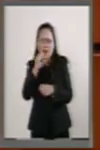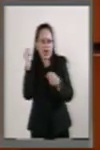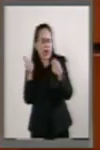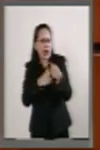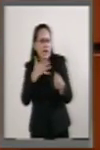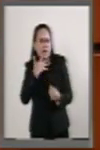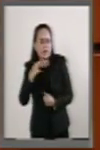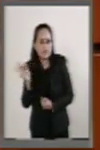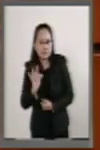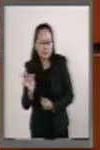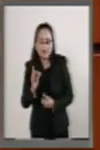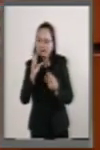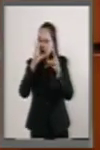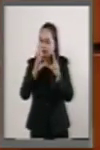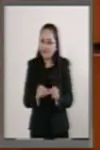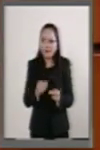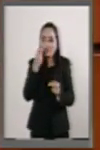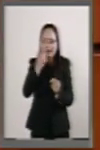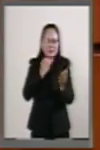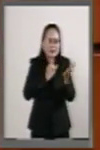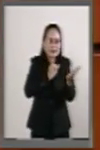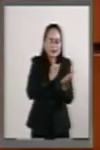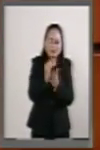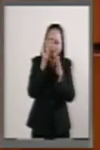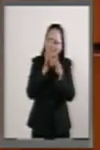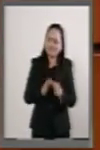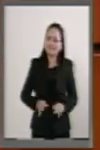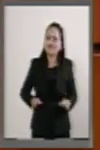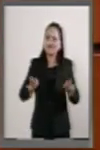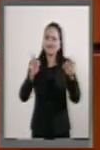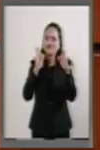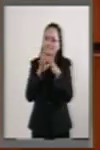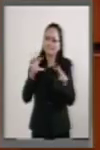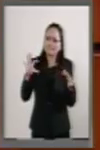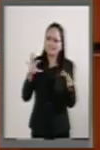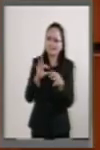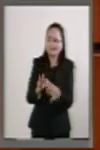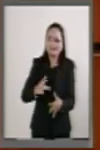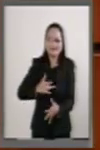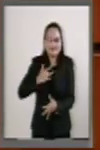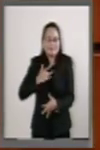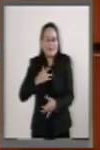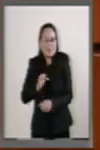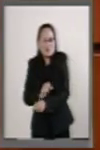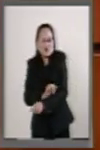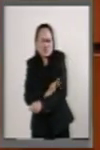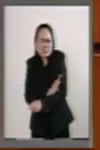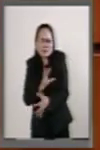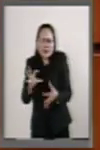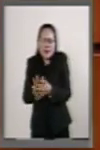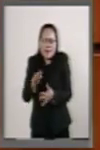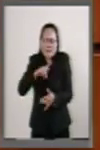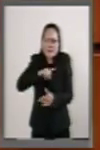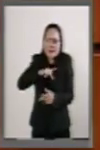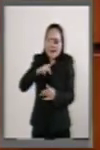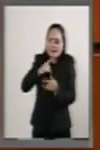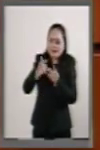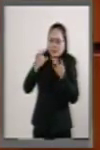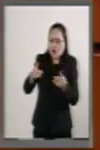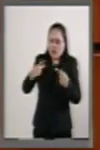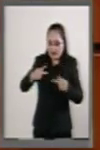menor, es una de esas decisiones emotivas de nuestra historia personal con la que vamos